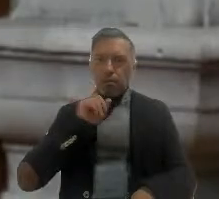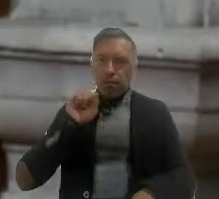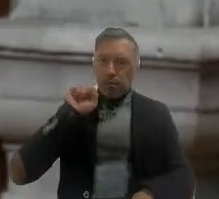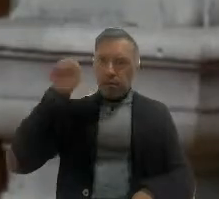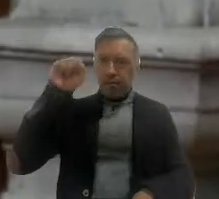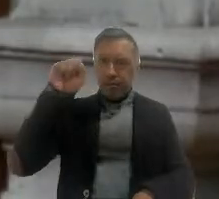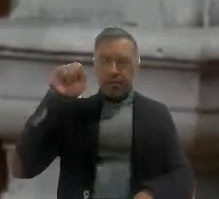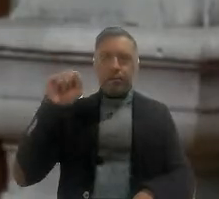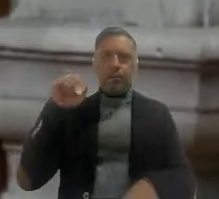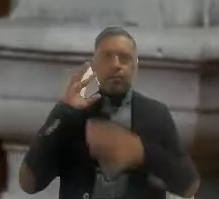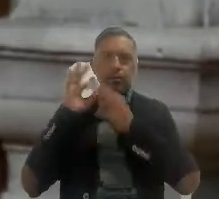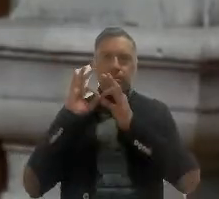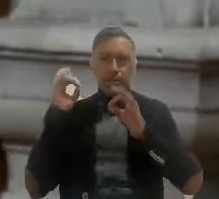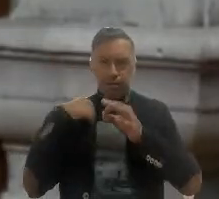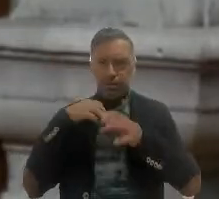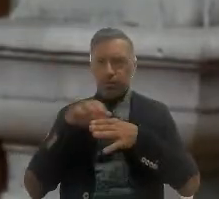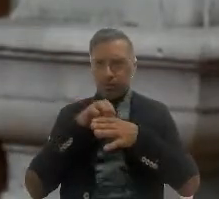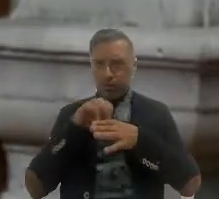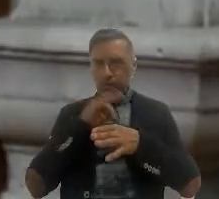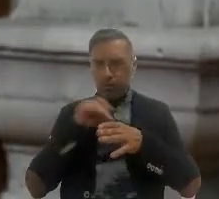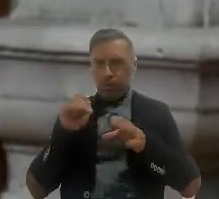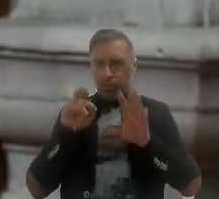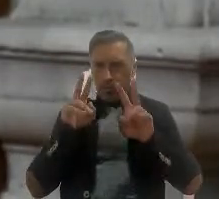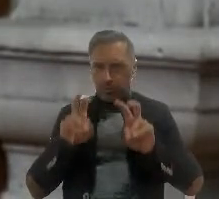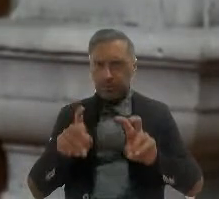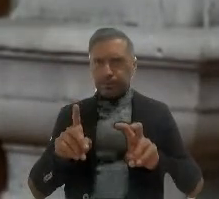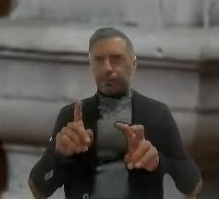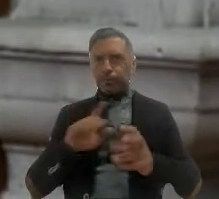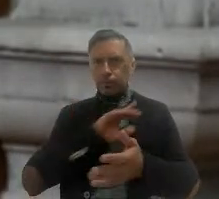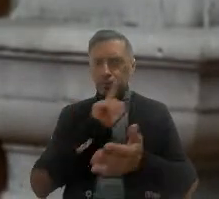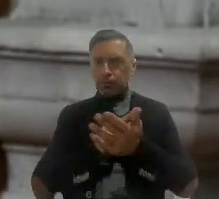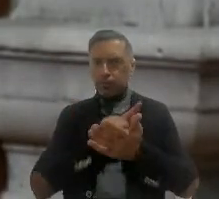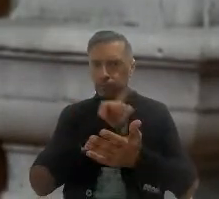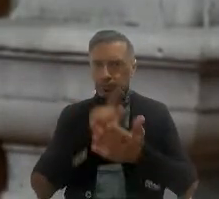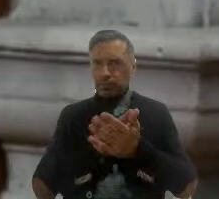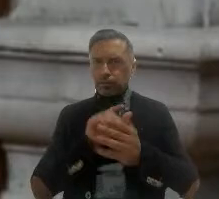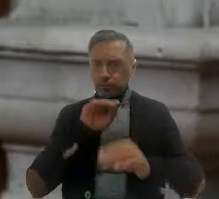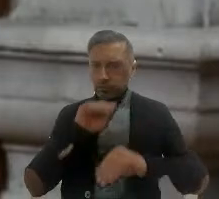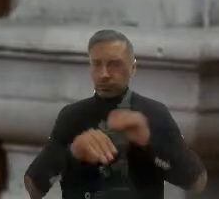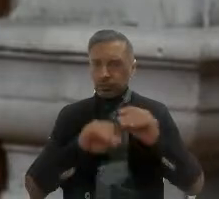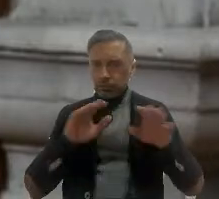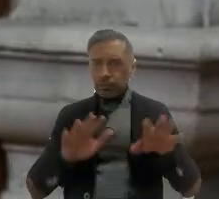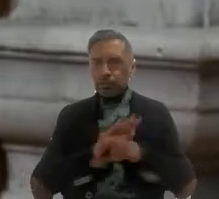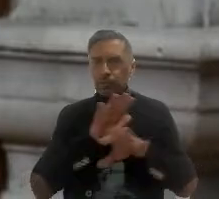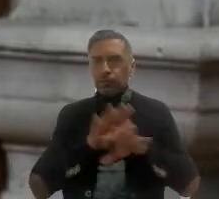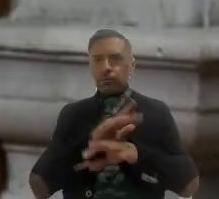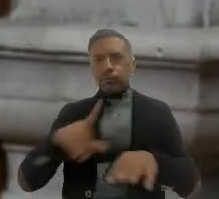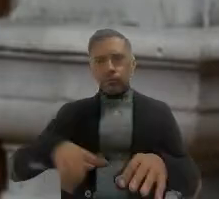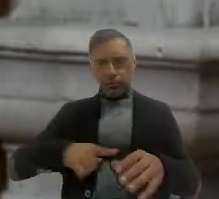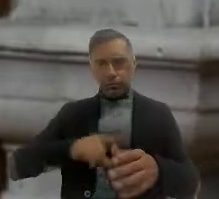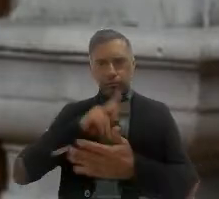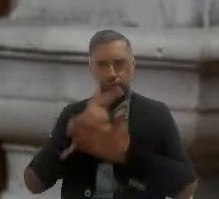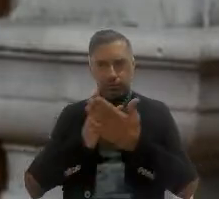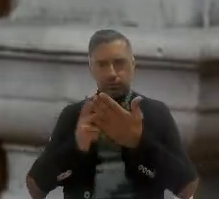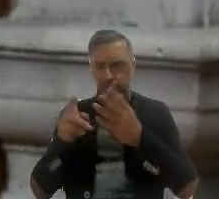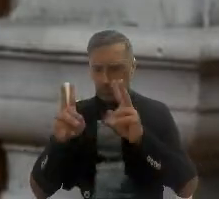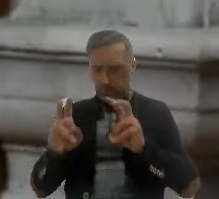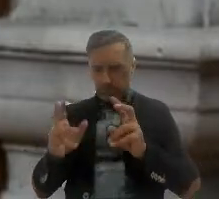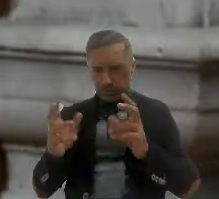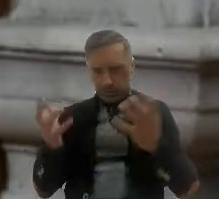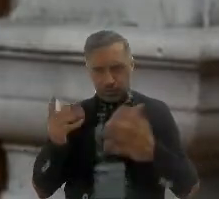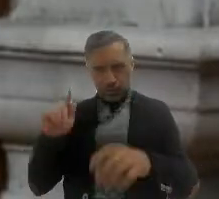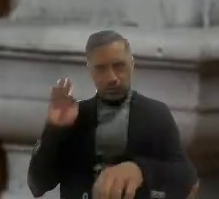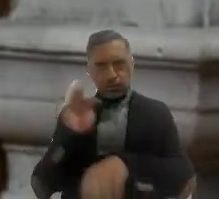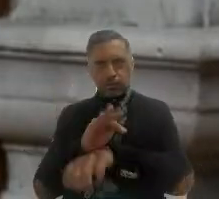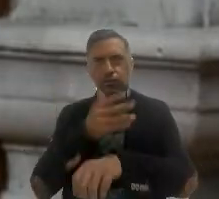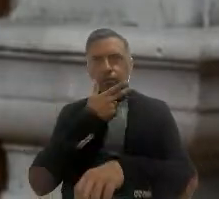significativos en temas legislativos y de creación de políticas públicas que promuevan la igualdad de género y